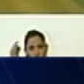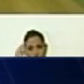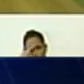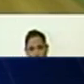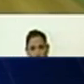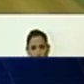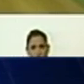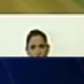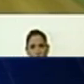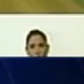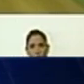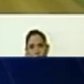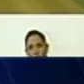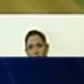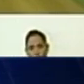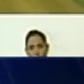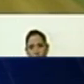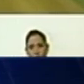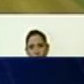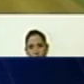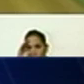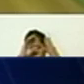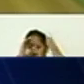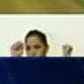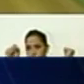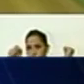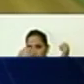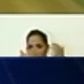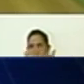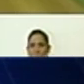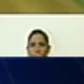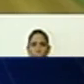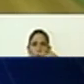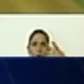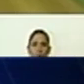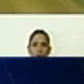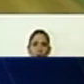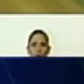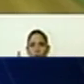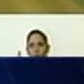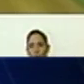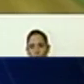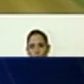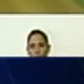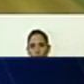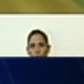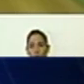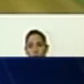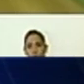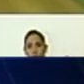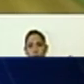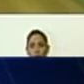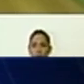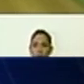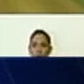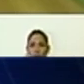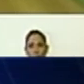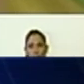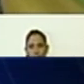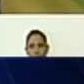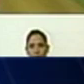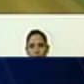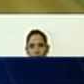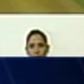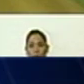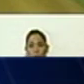ustedes, 2. Embajadores ante otros organismos, 1. Encargados de negocios, 3.